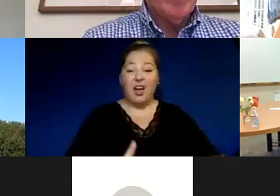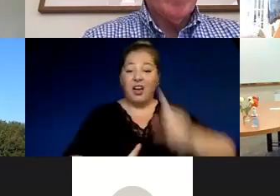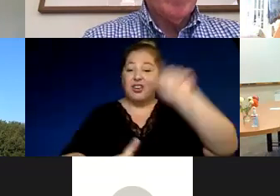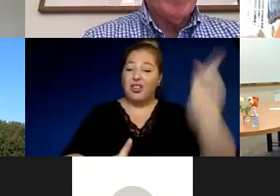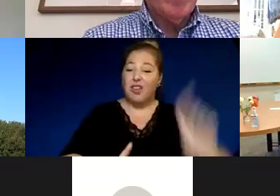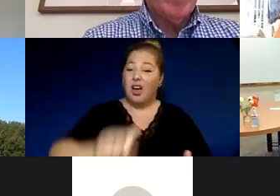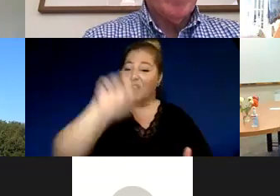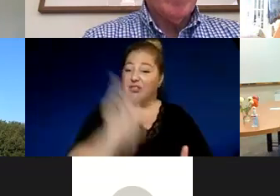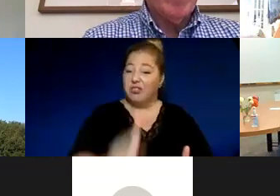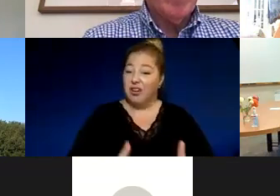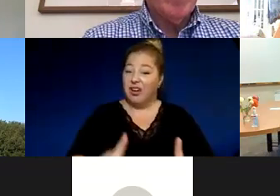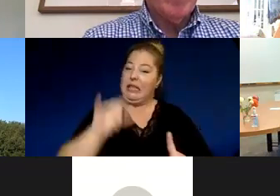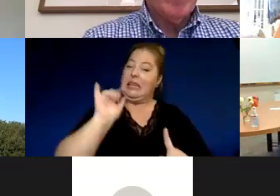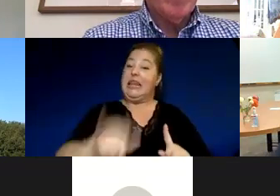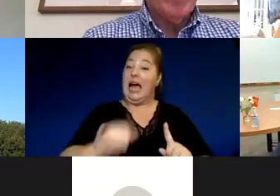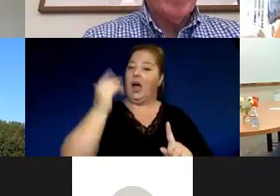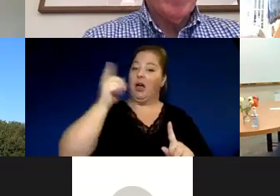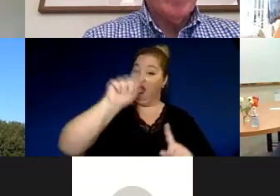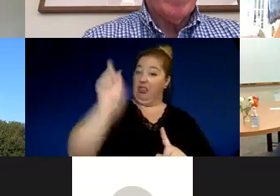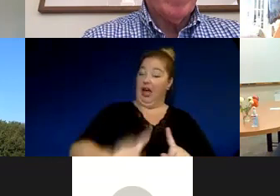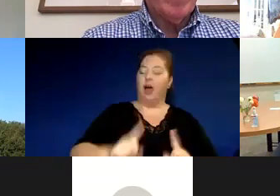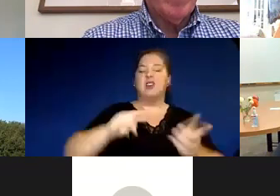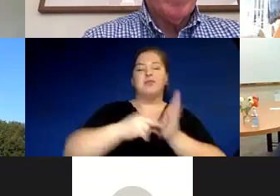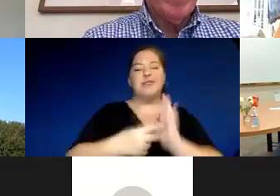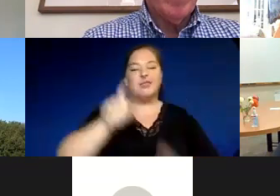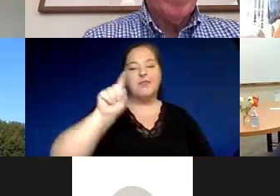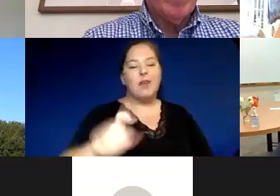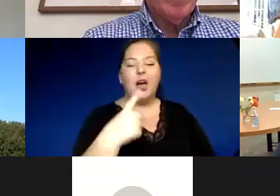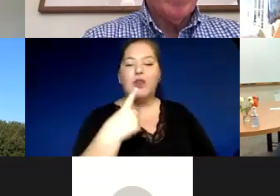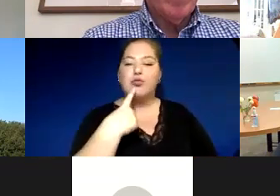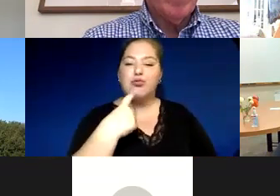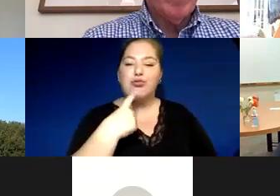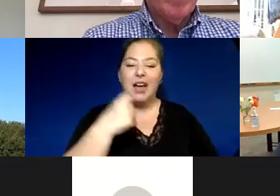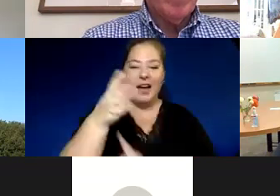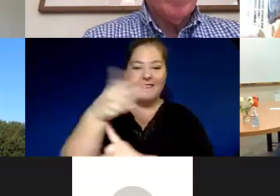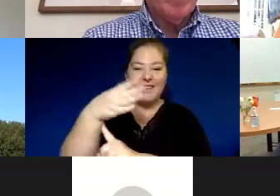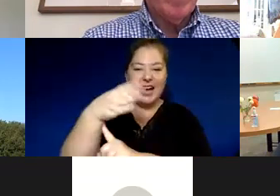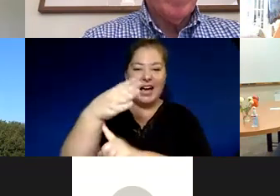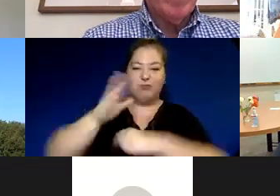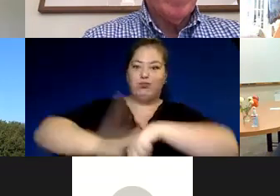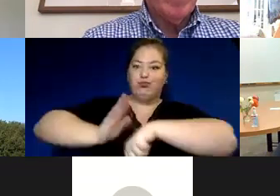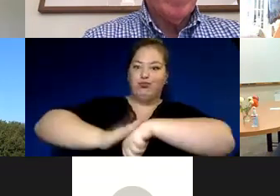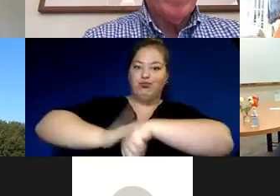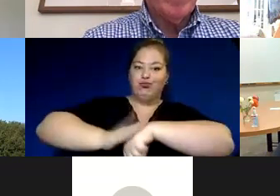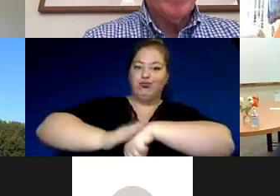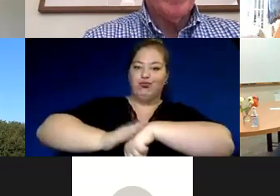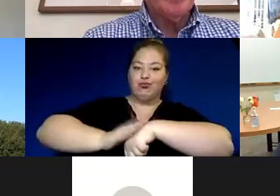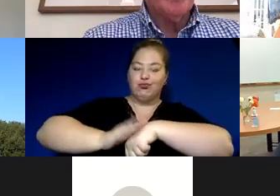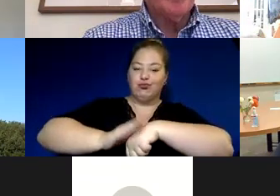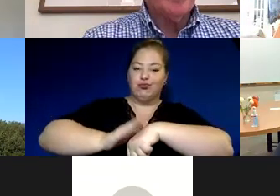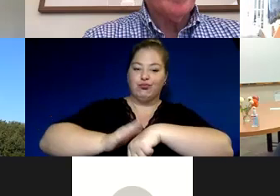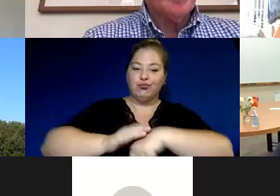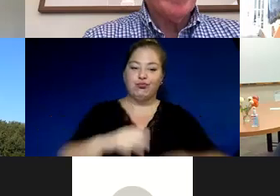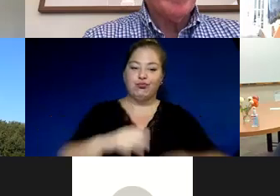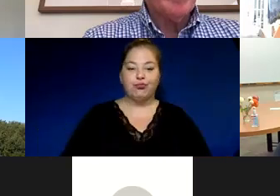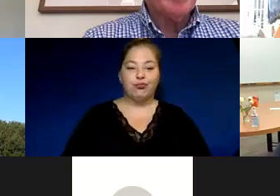una alerta roja, eso, que llegando hasta abajo, hacia Monterrey, hacia el norte, hacia